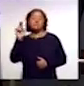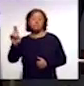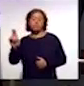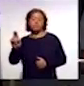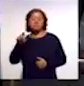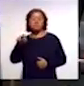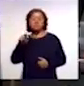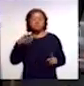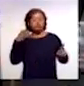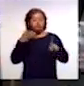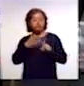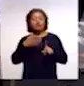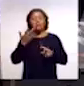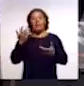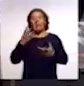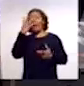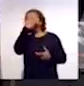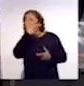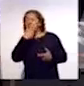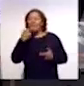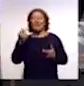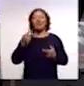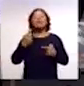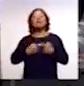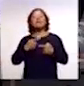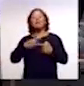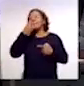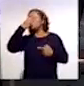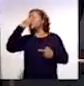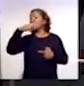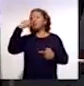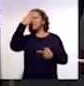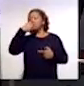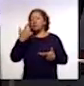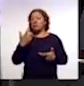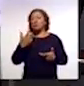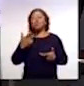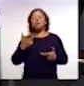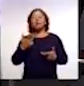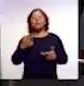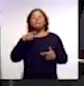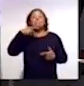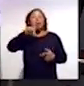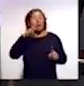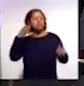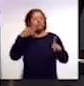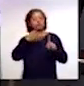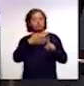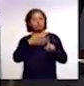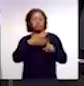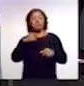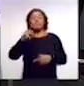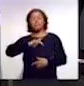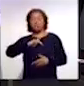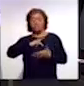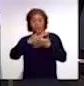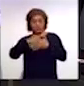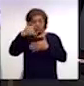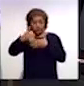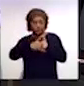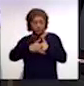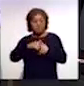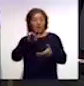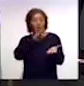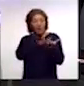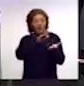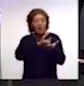causa la causa es el altruismo por ello es que mi proyecto es apoyar a todos